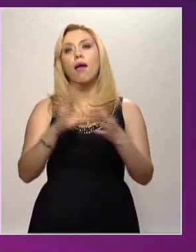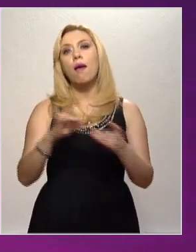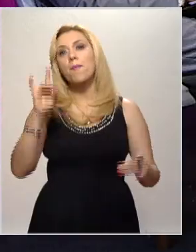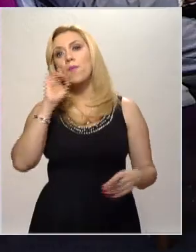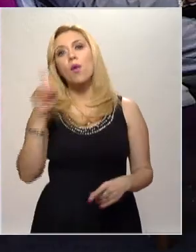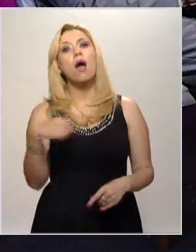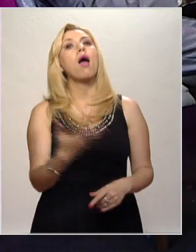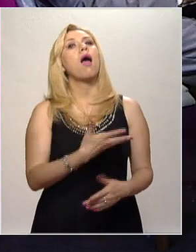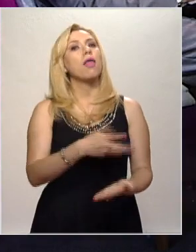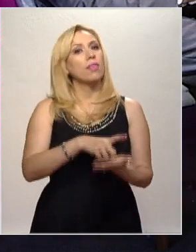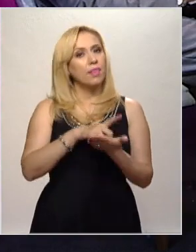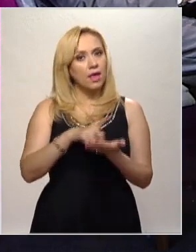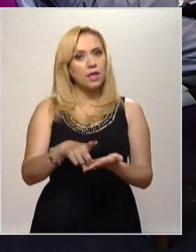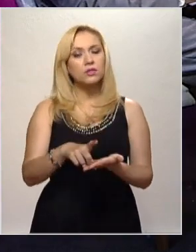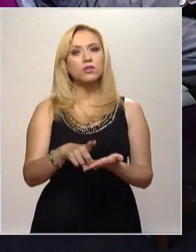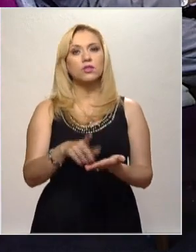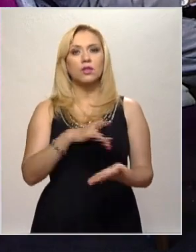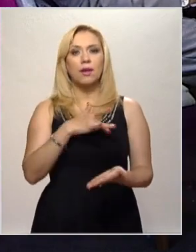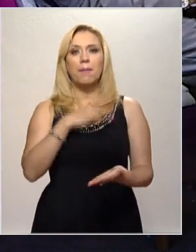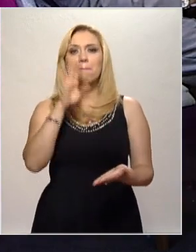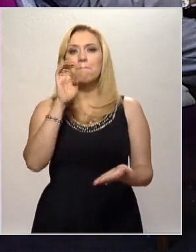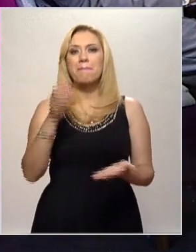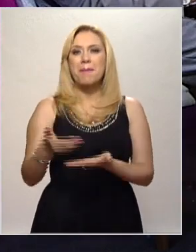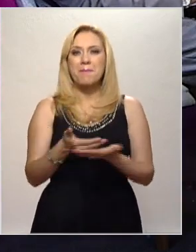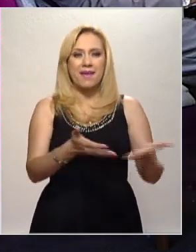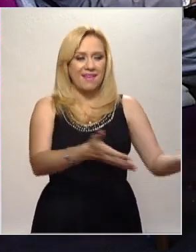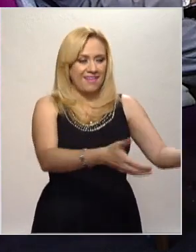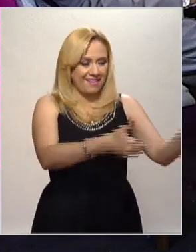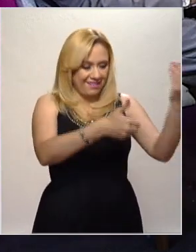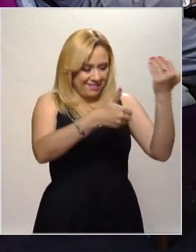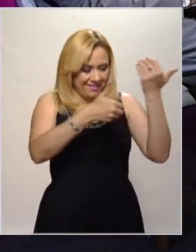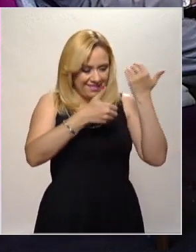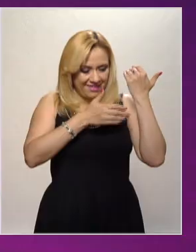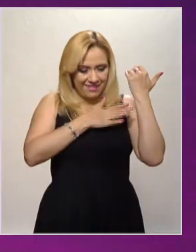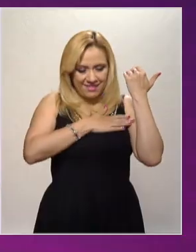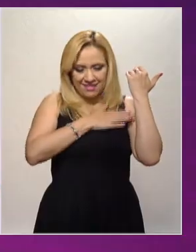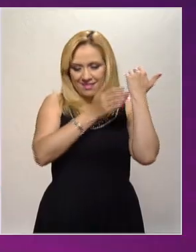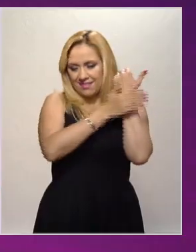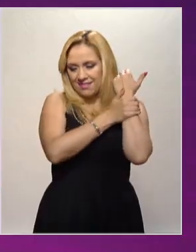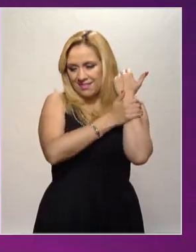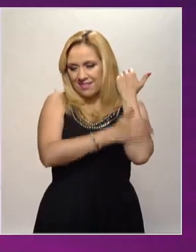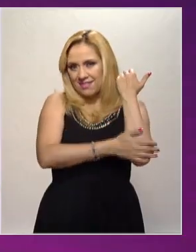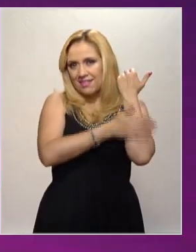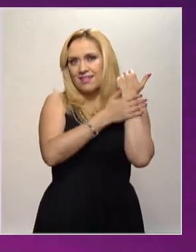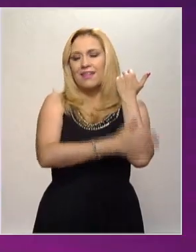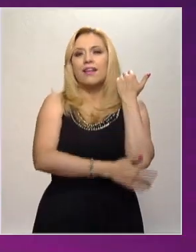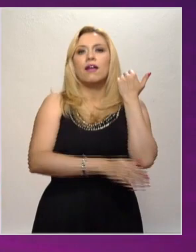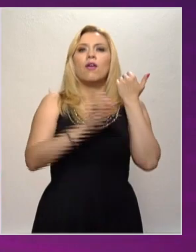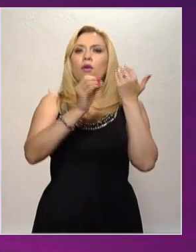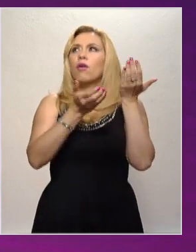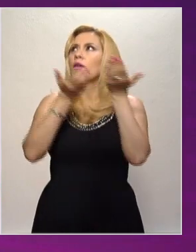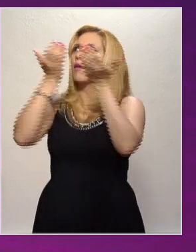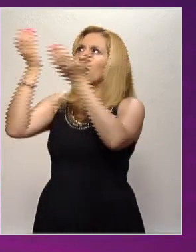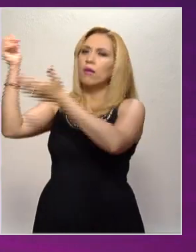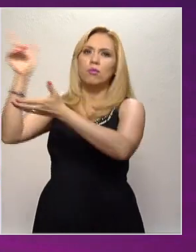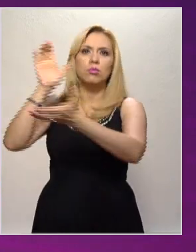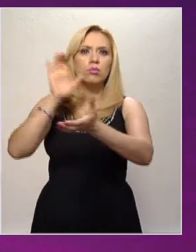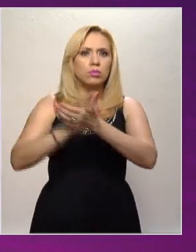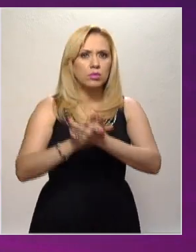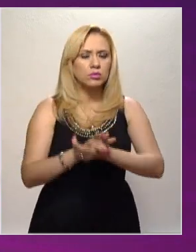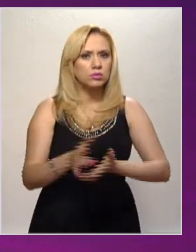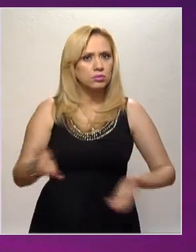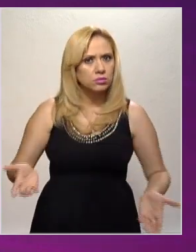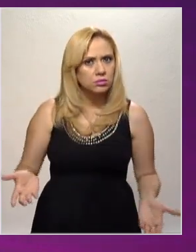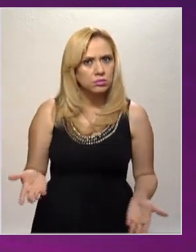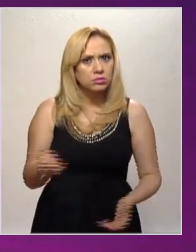mujeres tienen derecho a tener contacto piel a piel con su bebé cuando nace, o que en el caso de que no se pueda por alguna situación médica, que lo tenga su acompañante. También las mujeres tienen derecho a tener